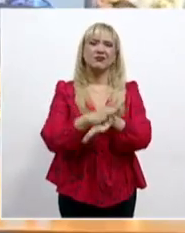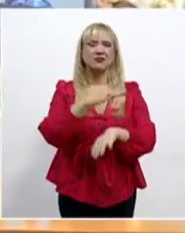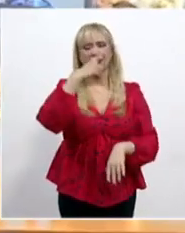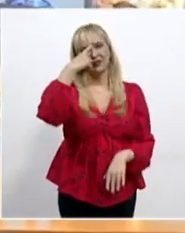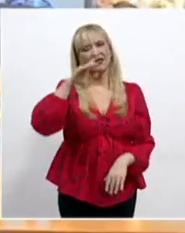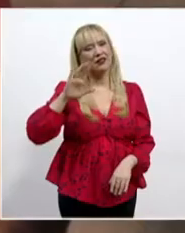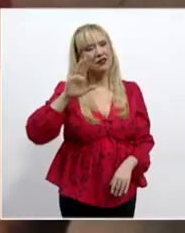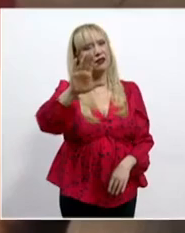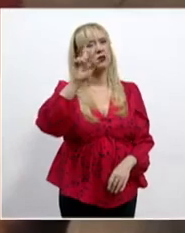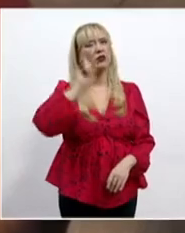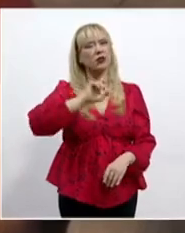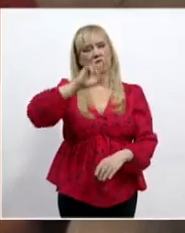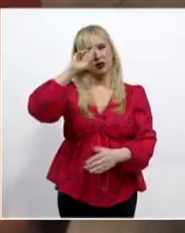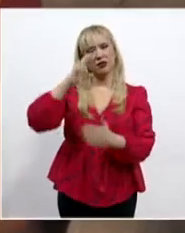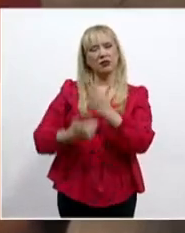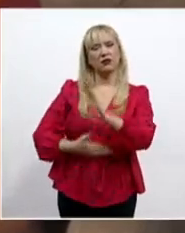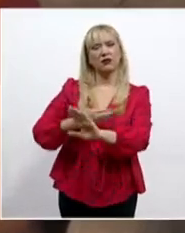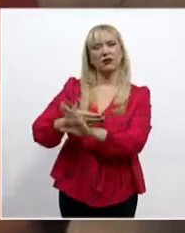erradicar la violencia de género.